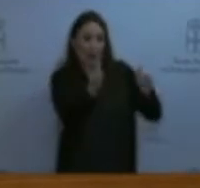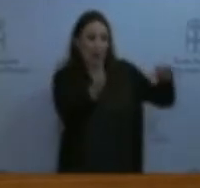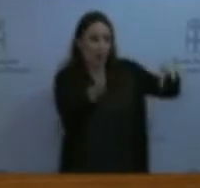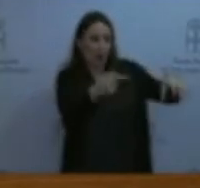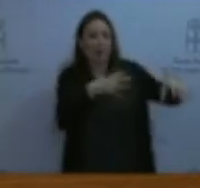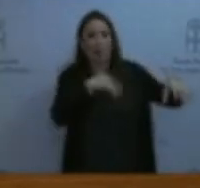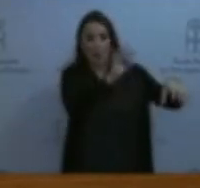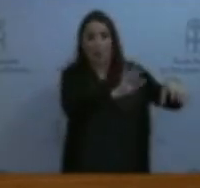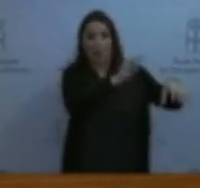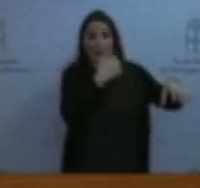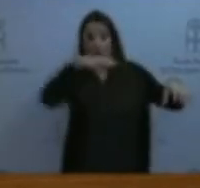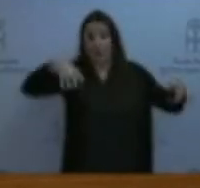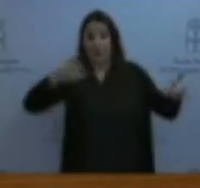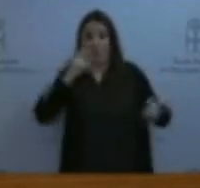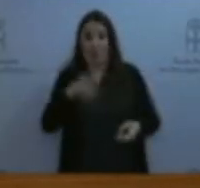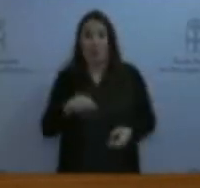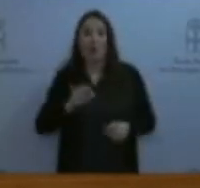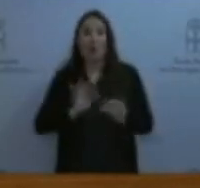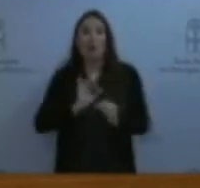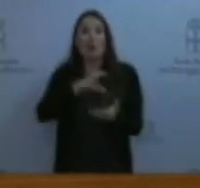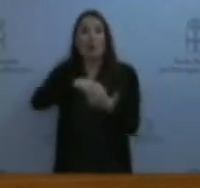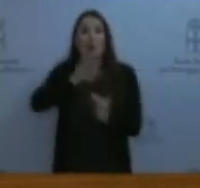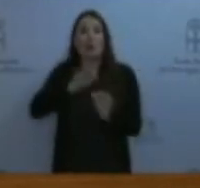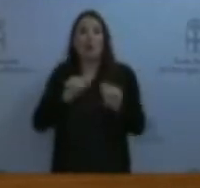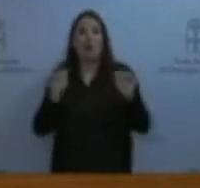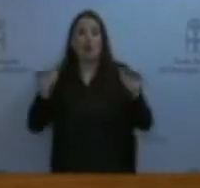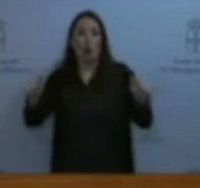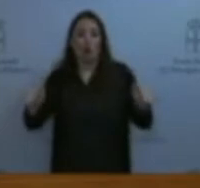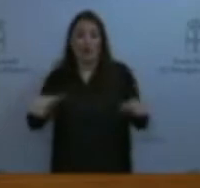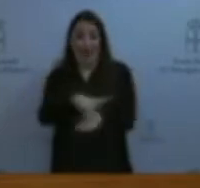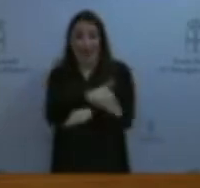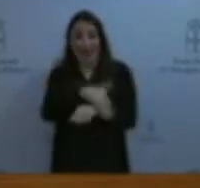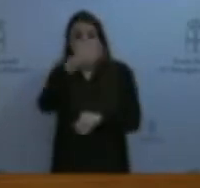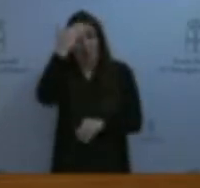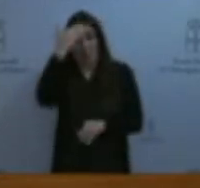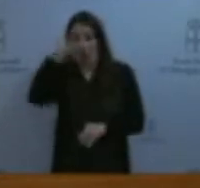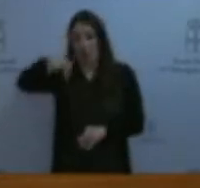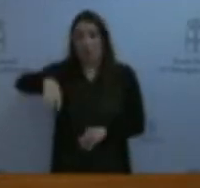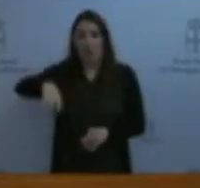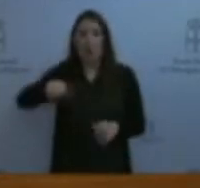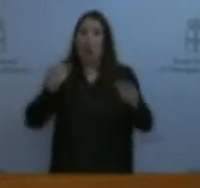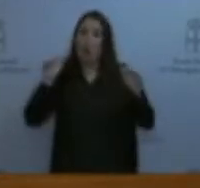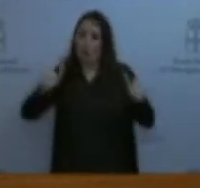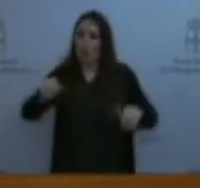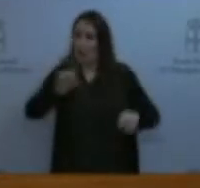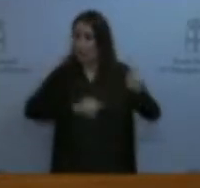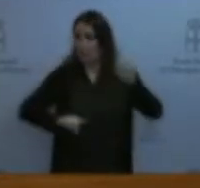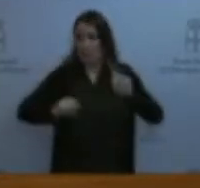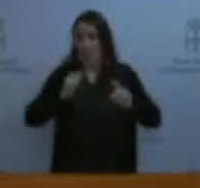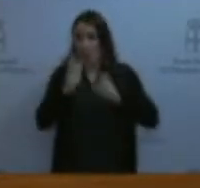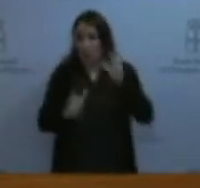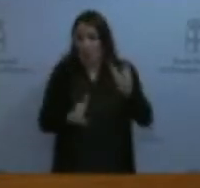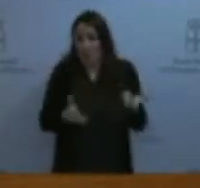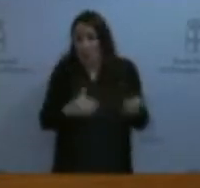Otro ejemplo, el medidor de Lugones, que estaba en la calle principal. Lugones sufre un problema de contaminación principalmente basado